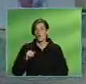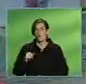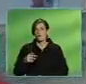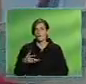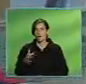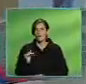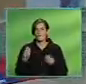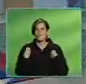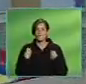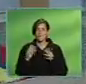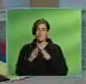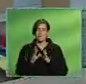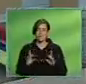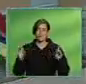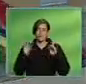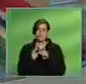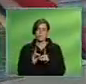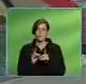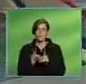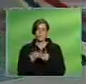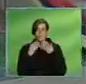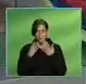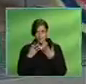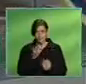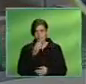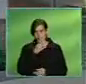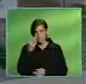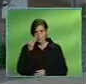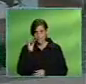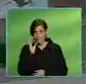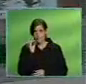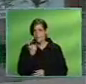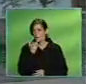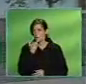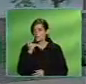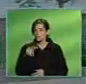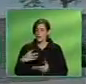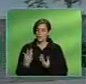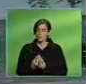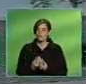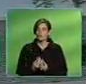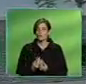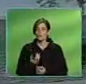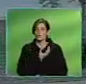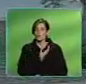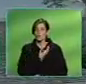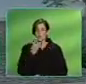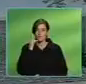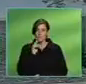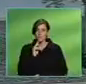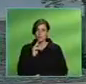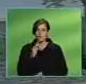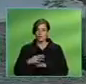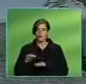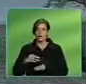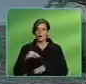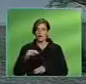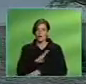esta vivienda digna de parte suya, presidente. También me acompaña el alcalde bolivariano del municipio